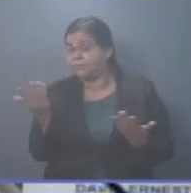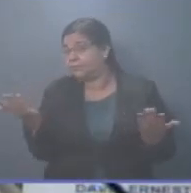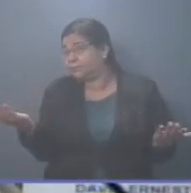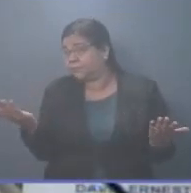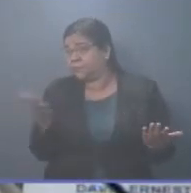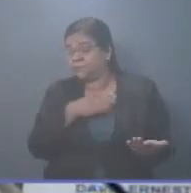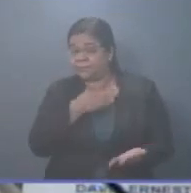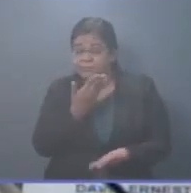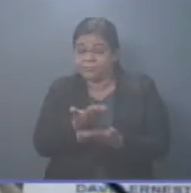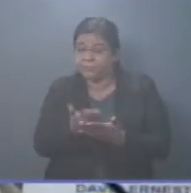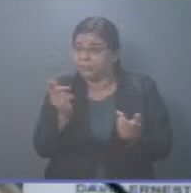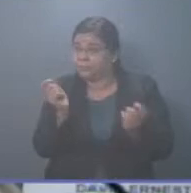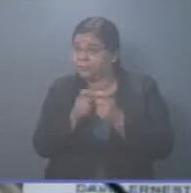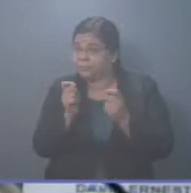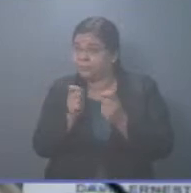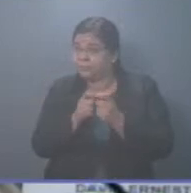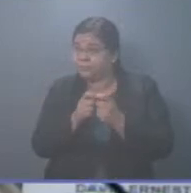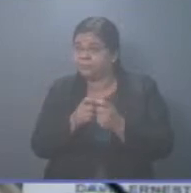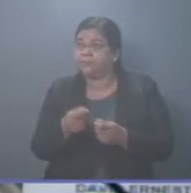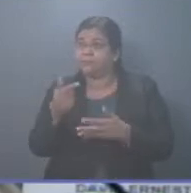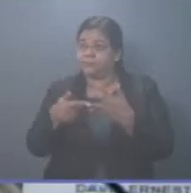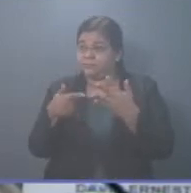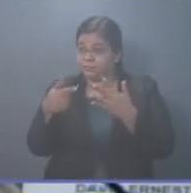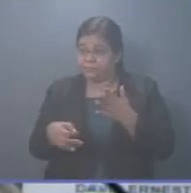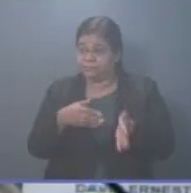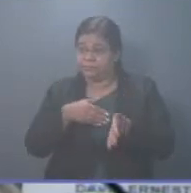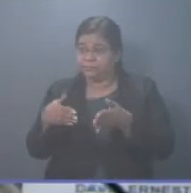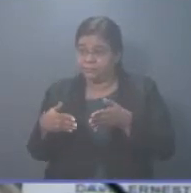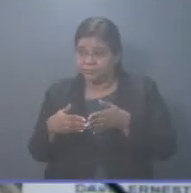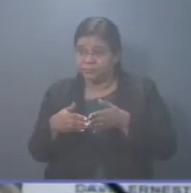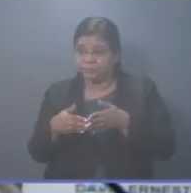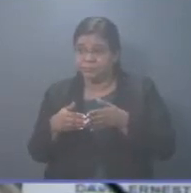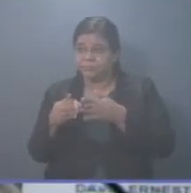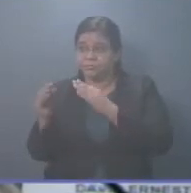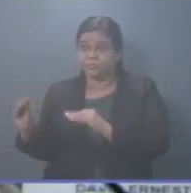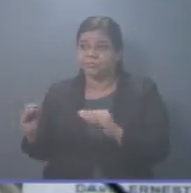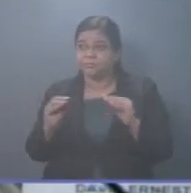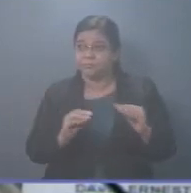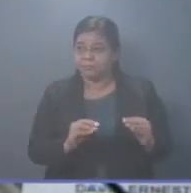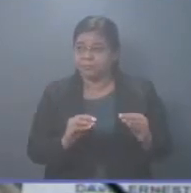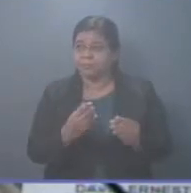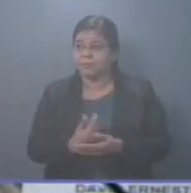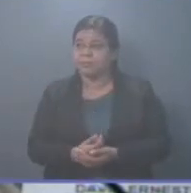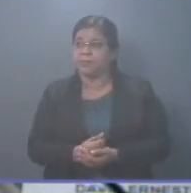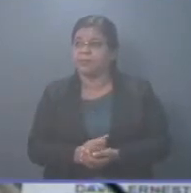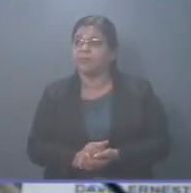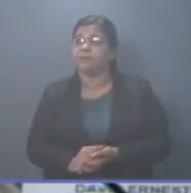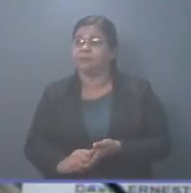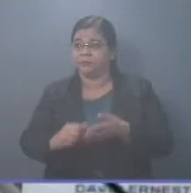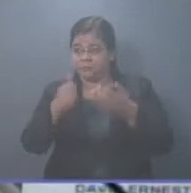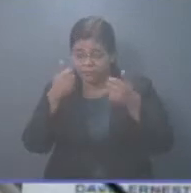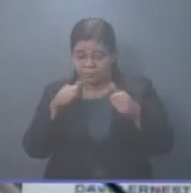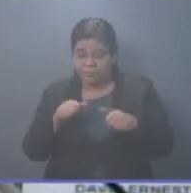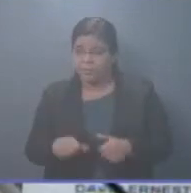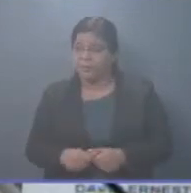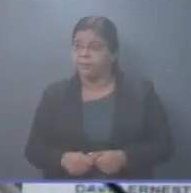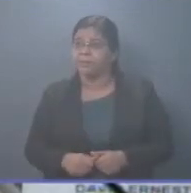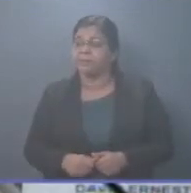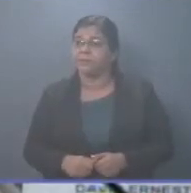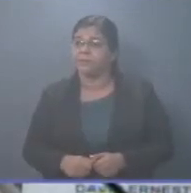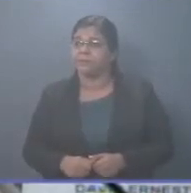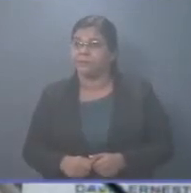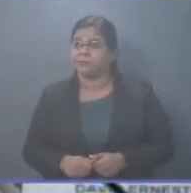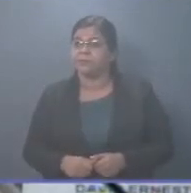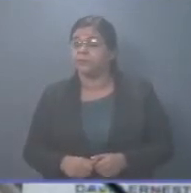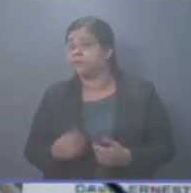la propuesta concreta es que la ley entre en vigencia a partir del 1 de enero del 2022. Y mantener el artículo